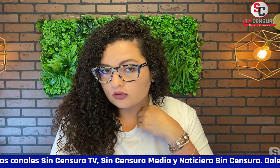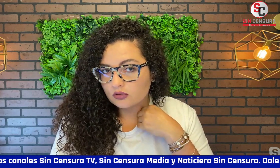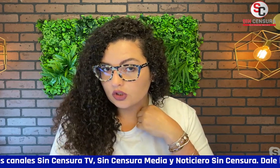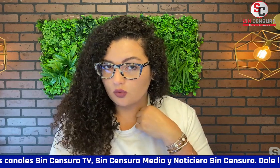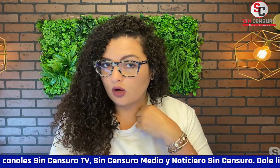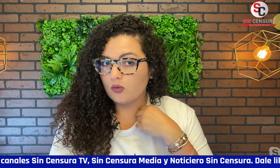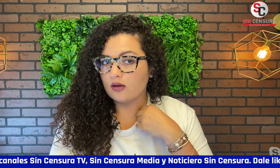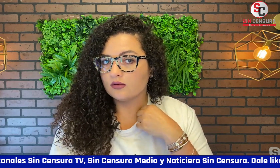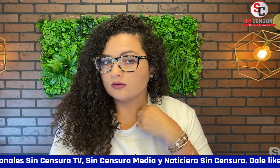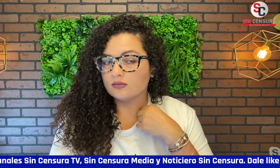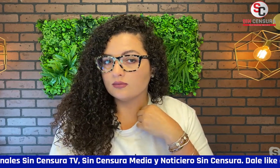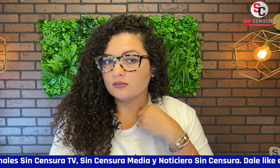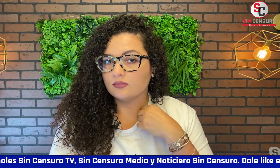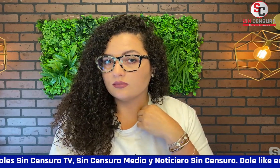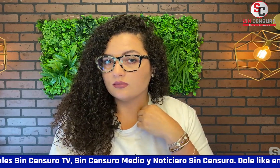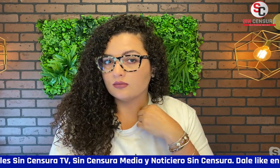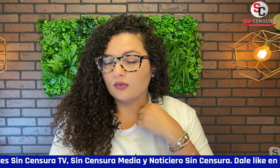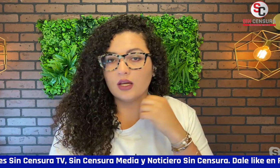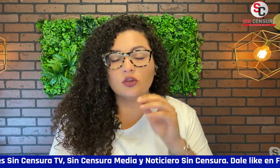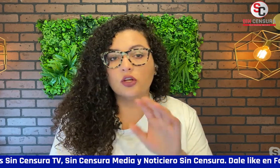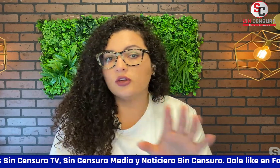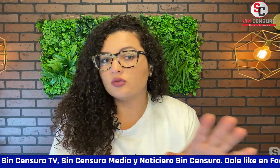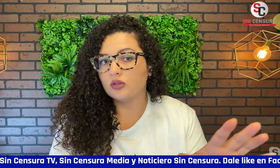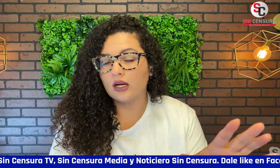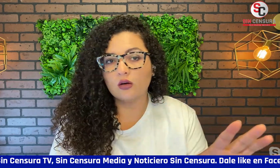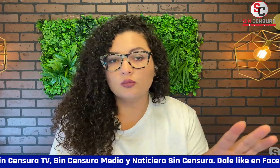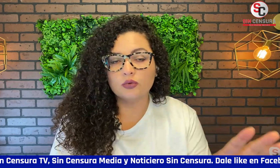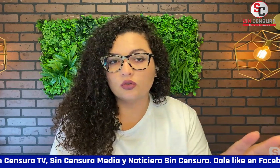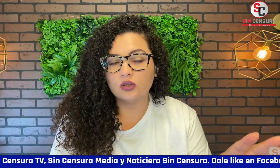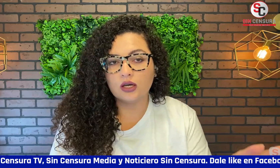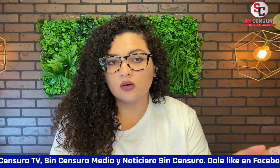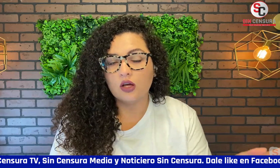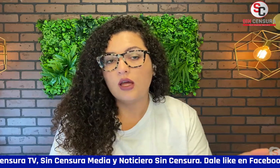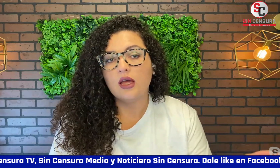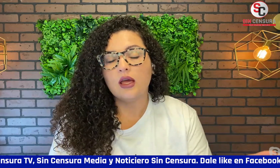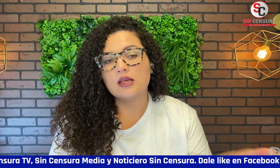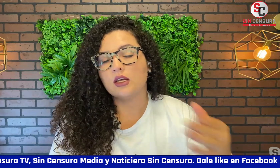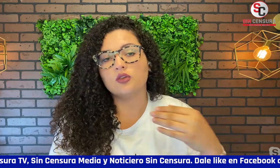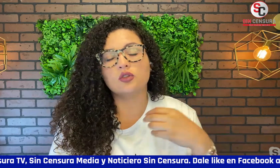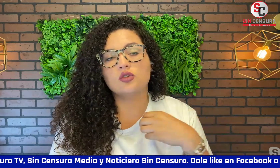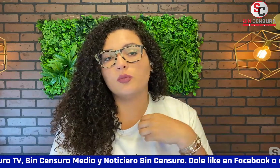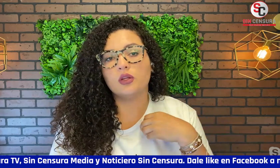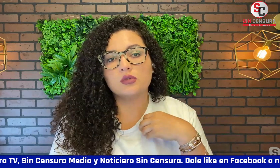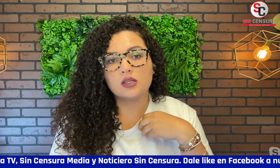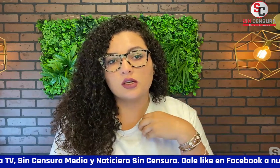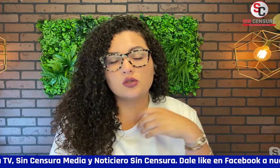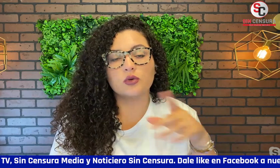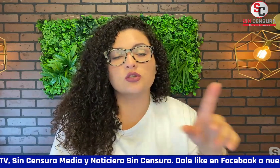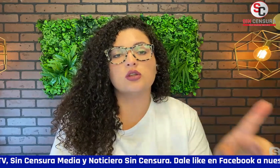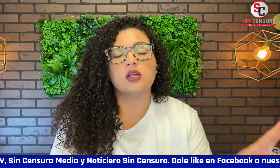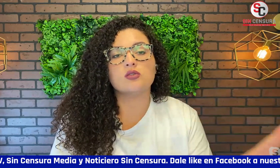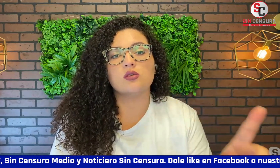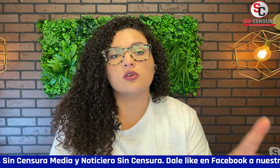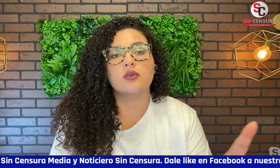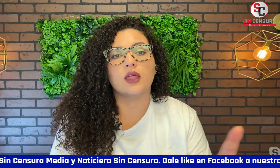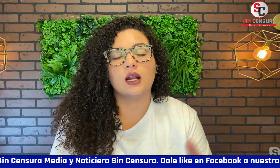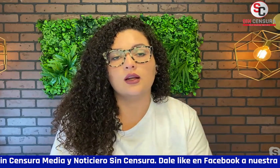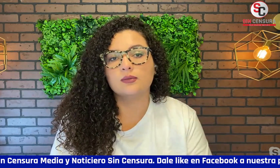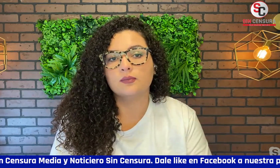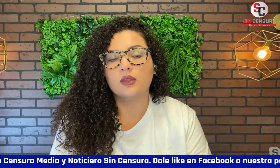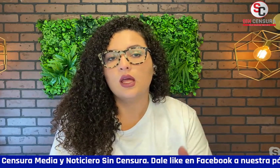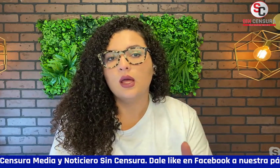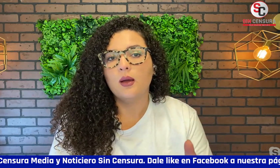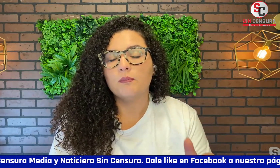Jalisco, Chihuahua, y todos en algún punto dijeron, es que nosotros no podemos atender eso porque son delitos del Foro